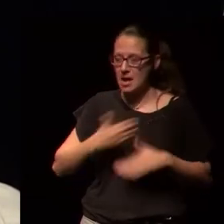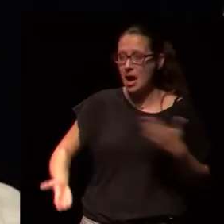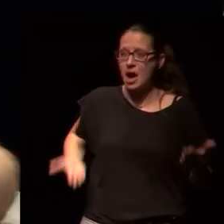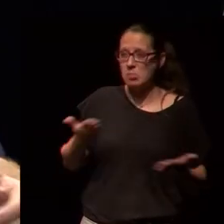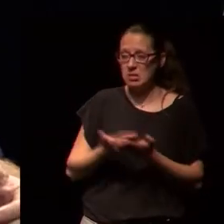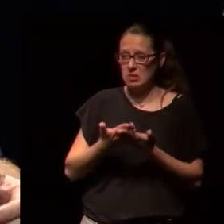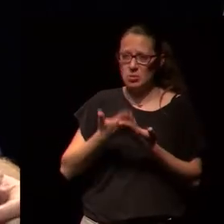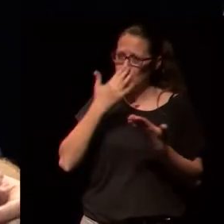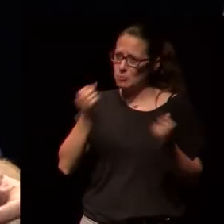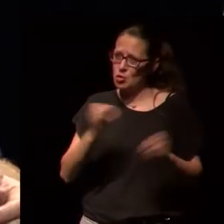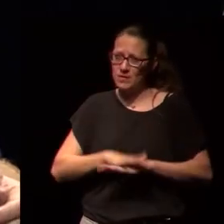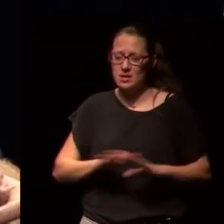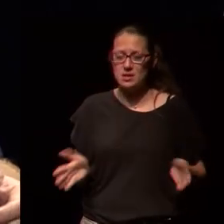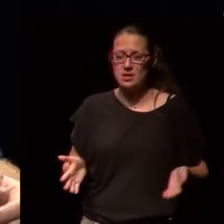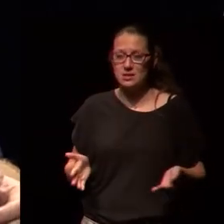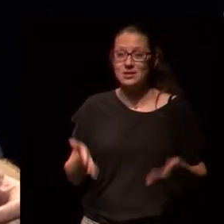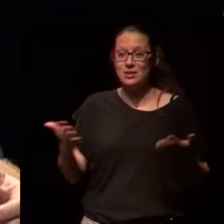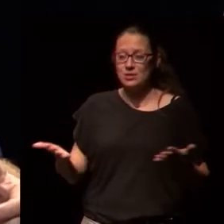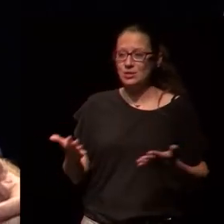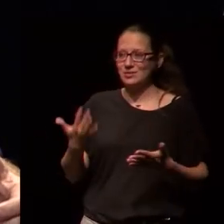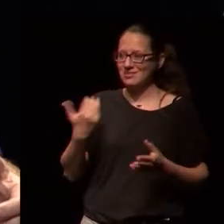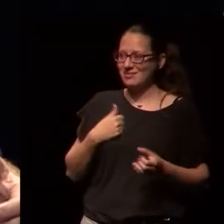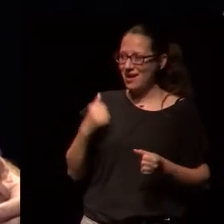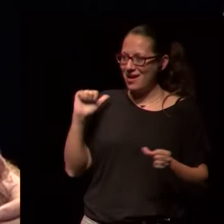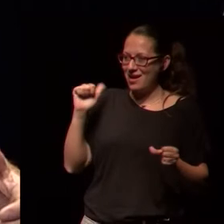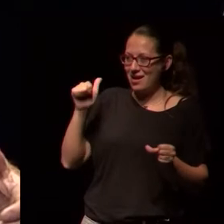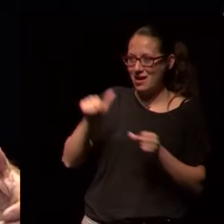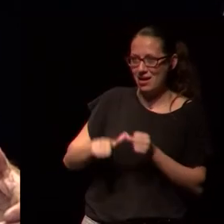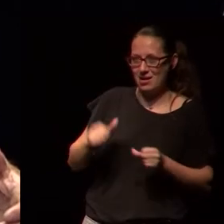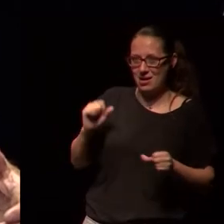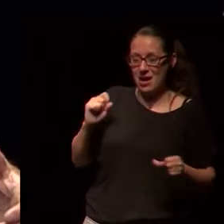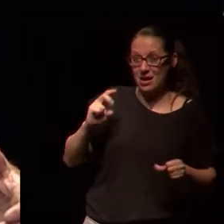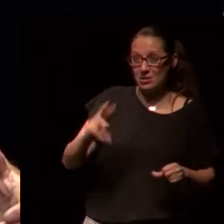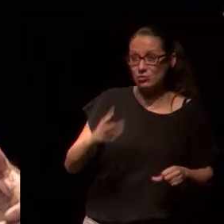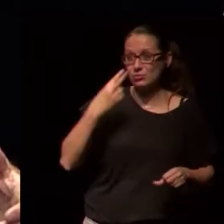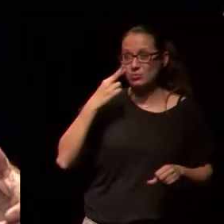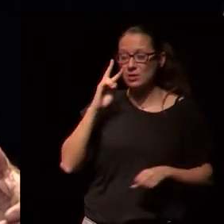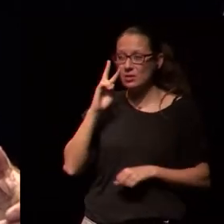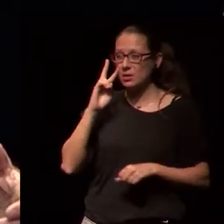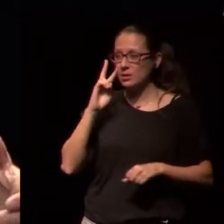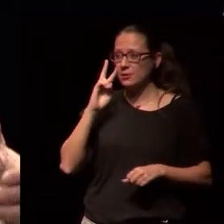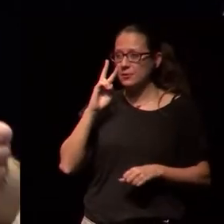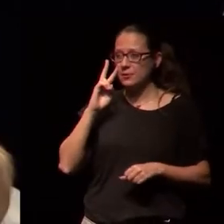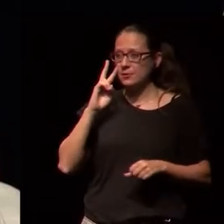que todas estas décadas de experiencia han sido como